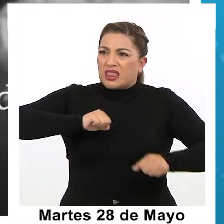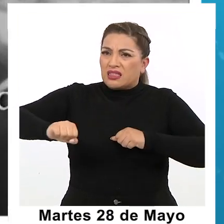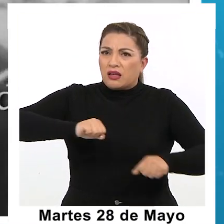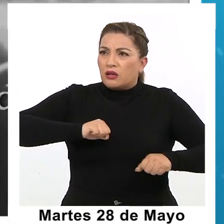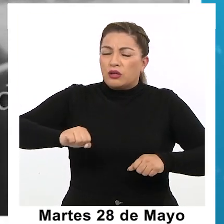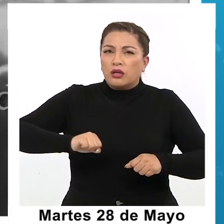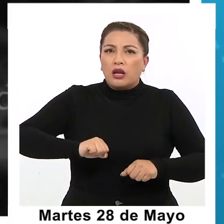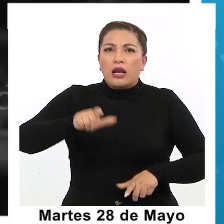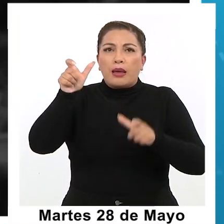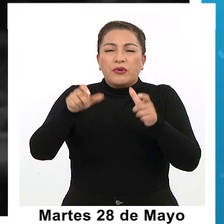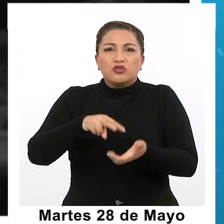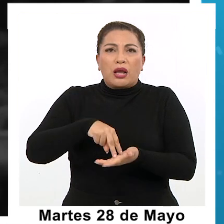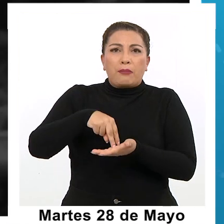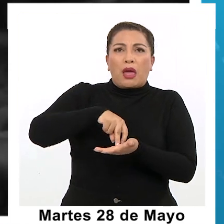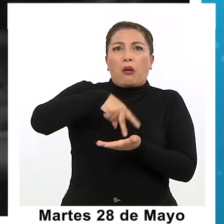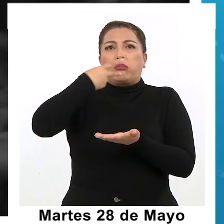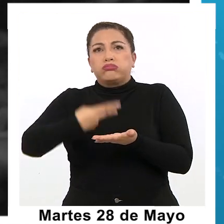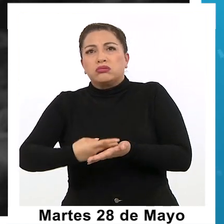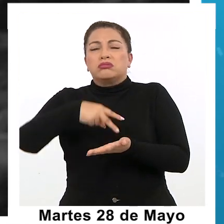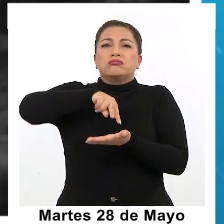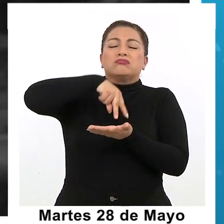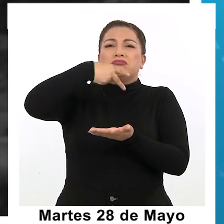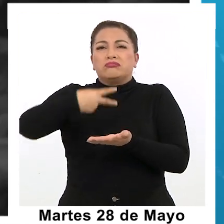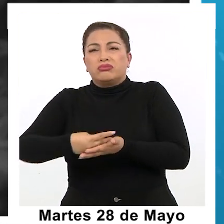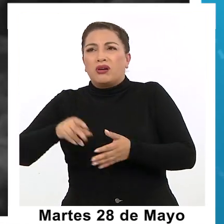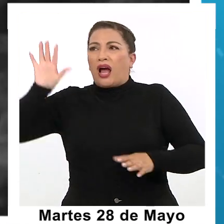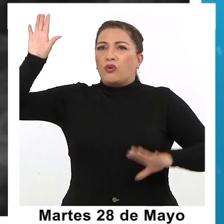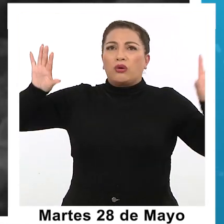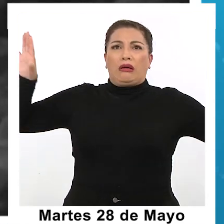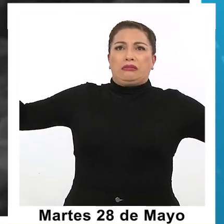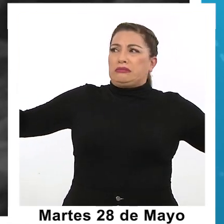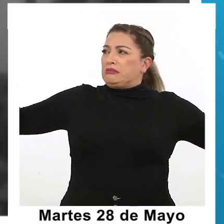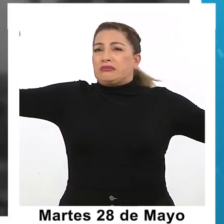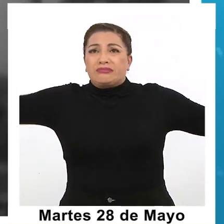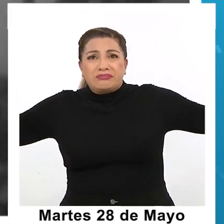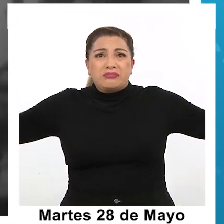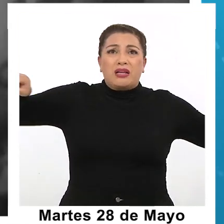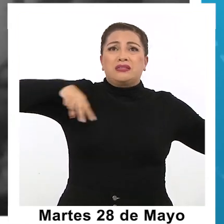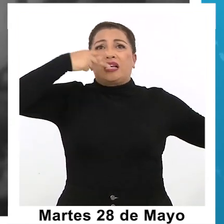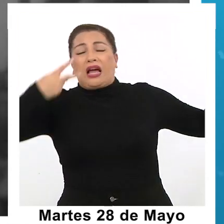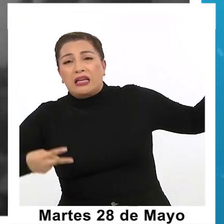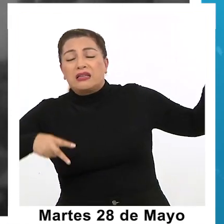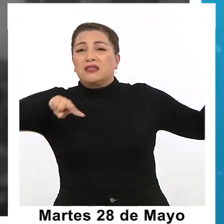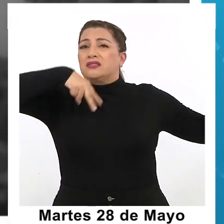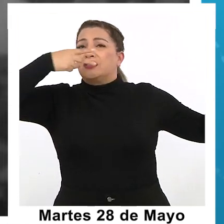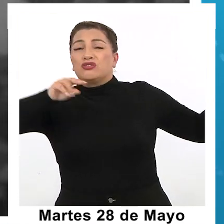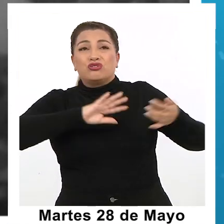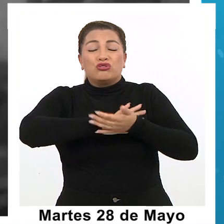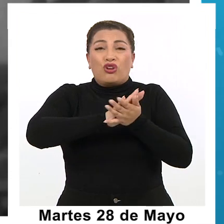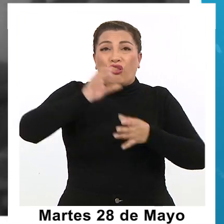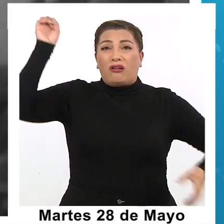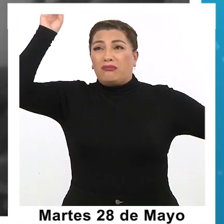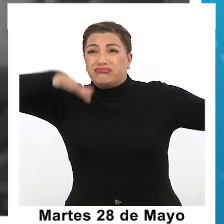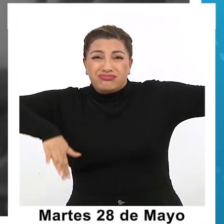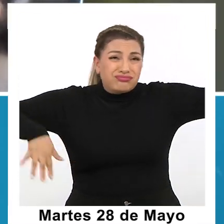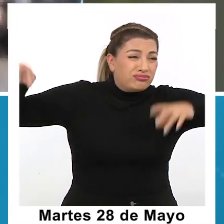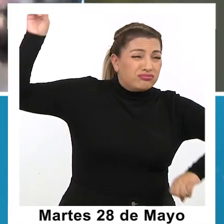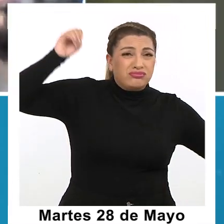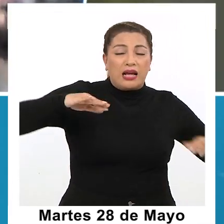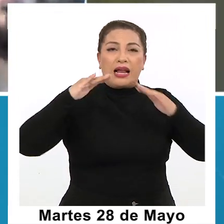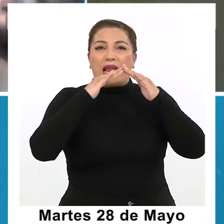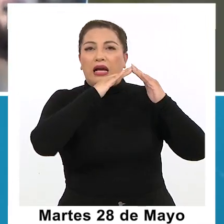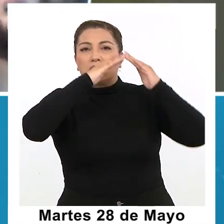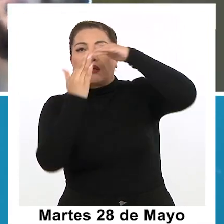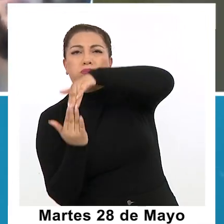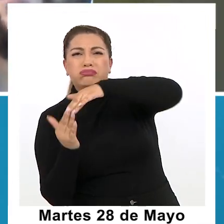no se podía mantener en pie, agarrados de los muros, la gente se caía, se desmoronaba todo. Muchas viviendas de madera